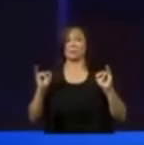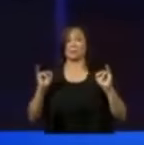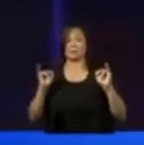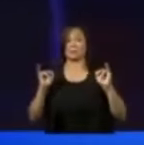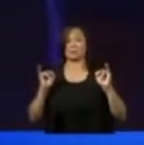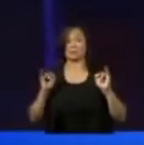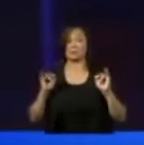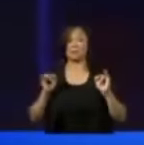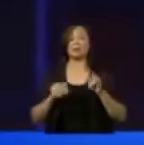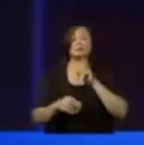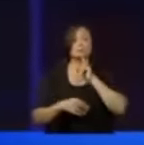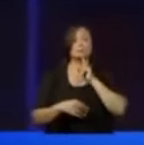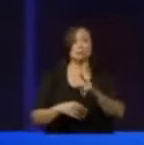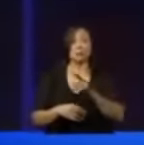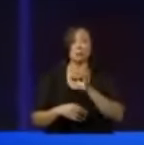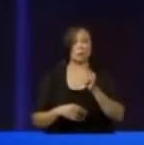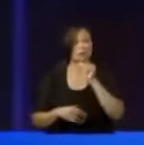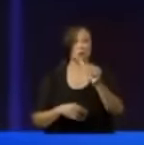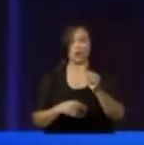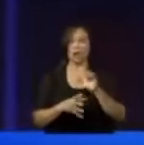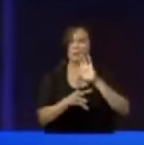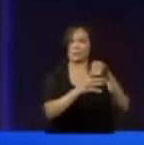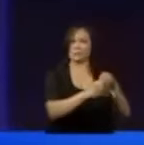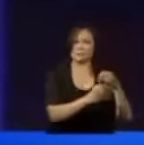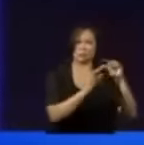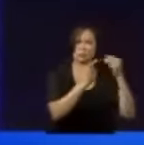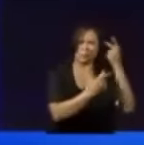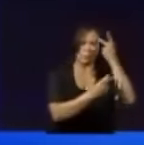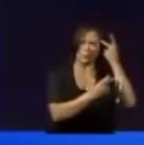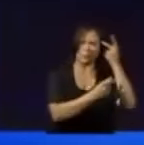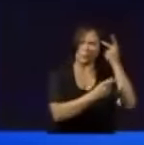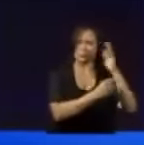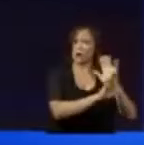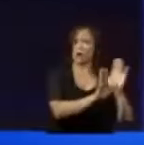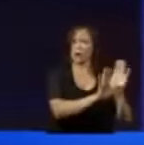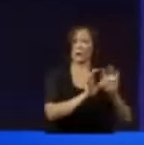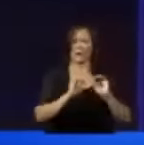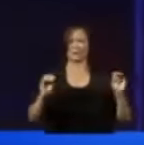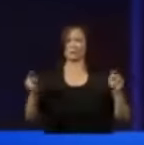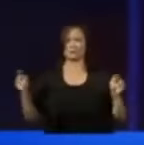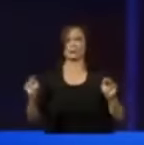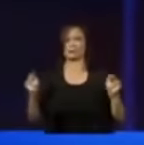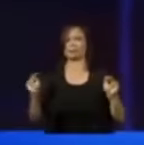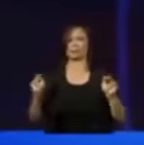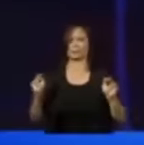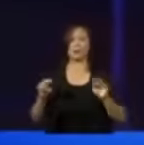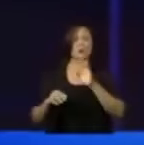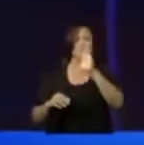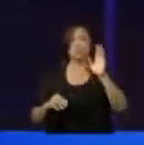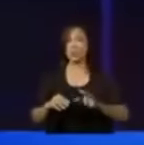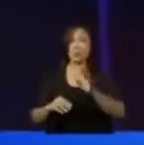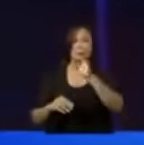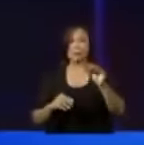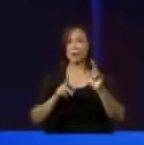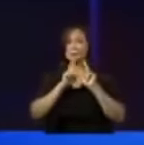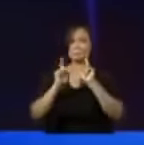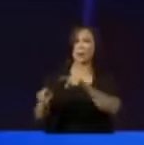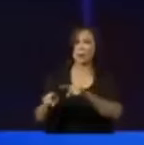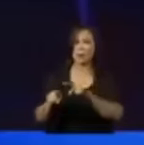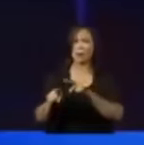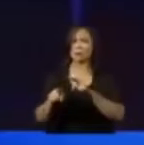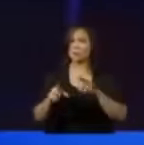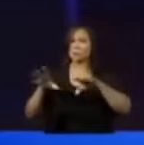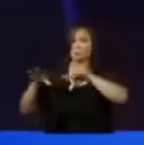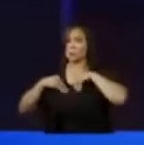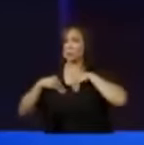independiente que realmente no pertenece a ningún partido y que nunca, nunca ha recibido ninguna instrucción, ni